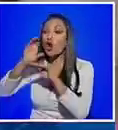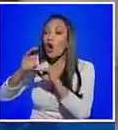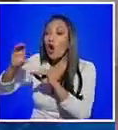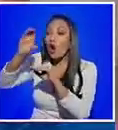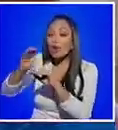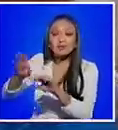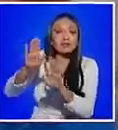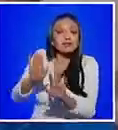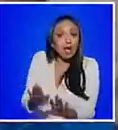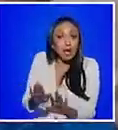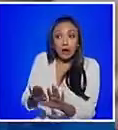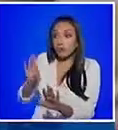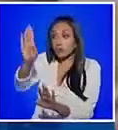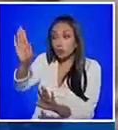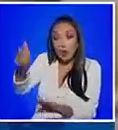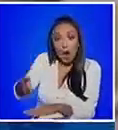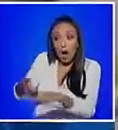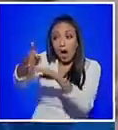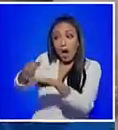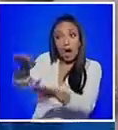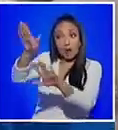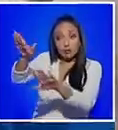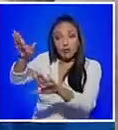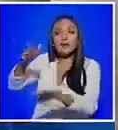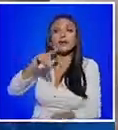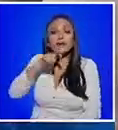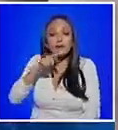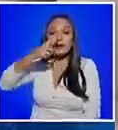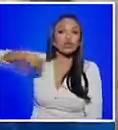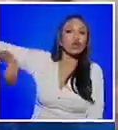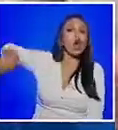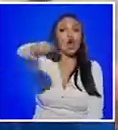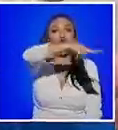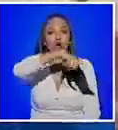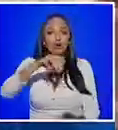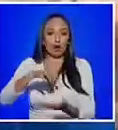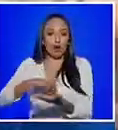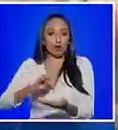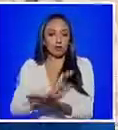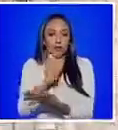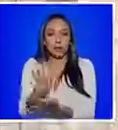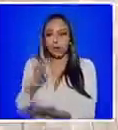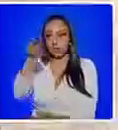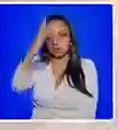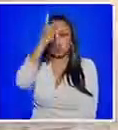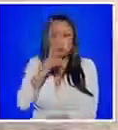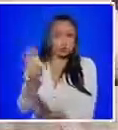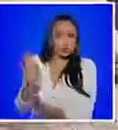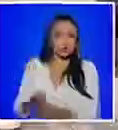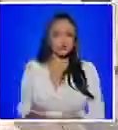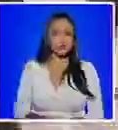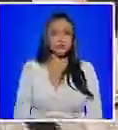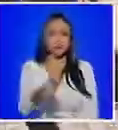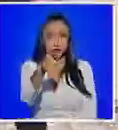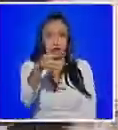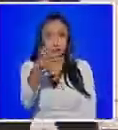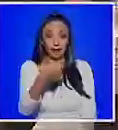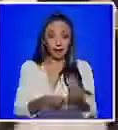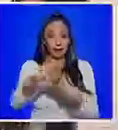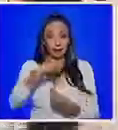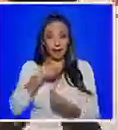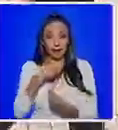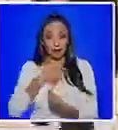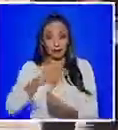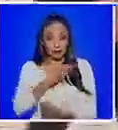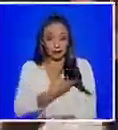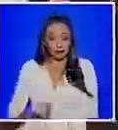recomendado, pero la máxima instancia es el Pleno de la Asamblea Nacional que ha tomado esta decisión. Además de intentar recuperar la presidencia de la